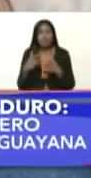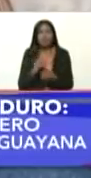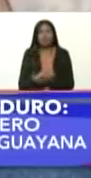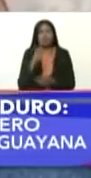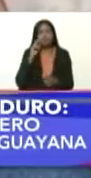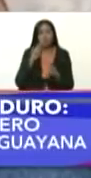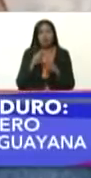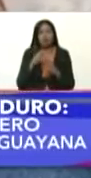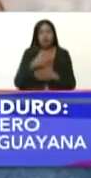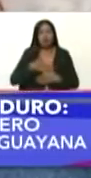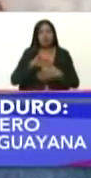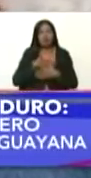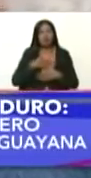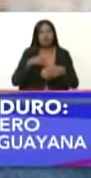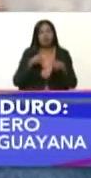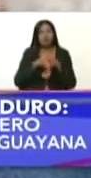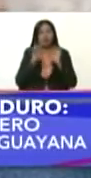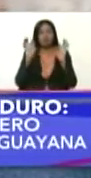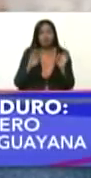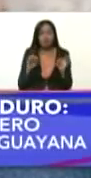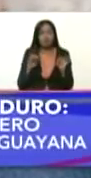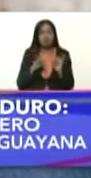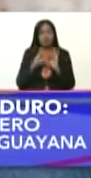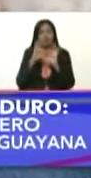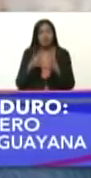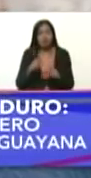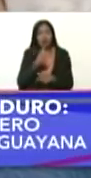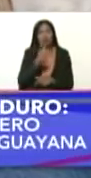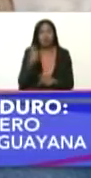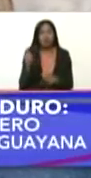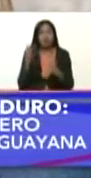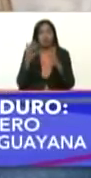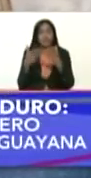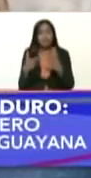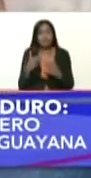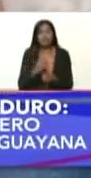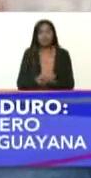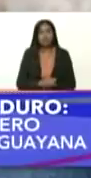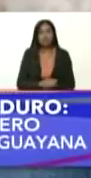Diagnosticar las condiciones termoeléctricas presentes en cada una de nuestras empresas.